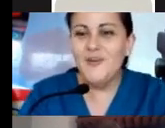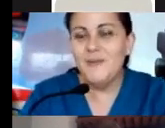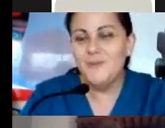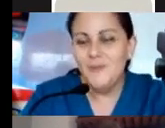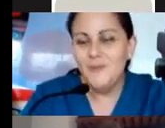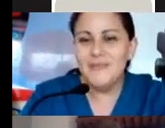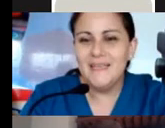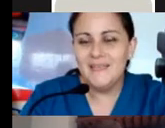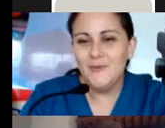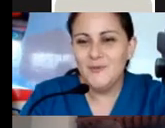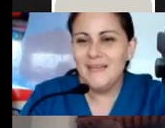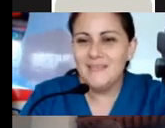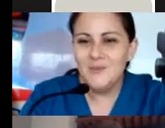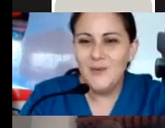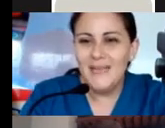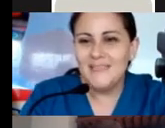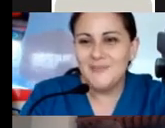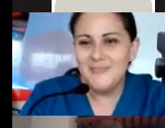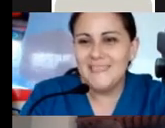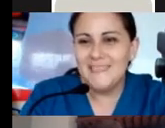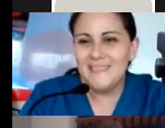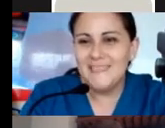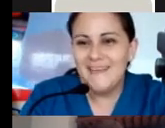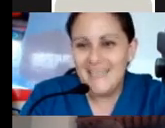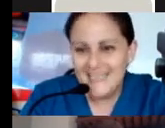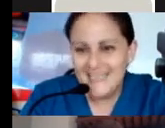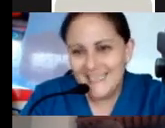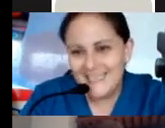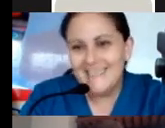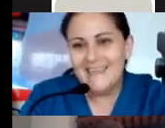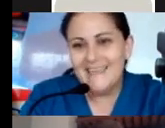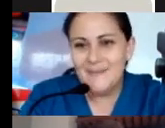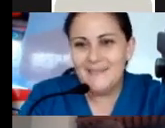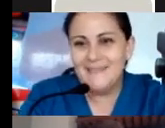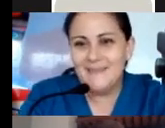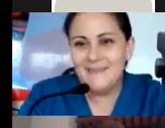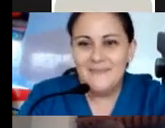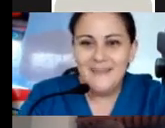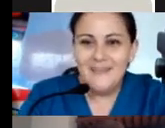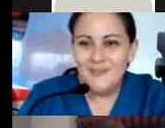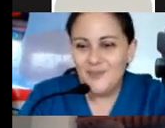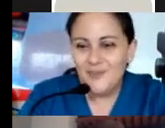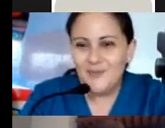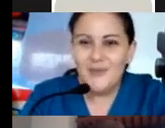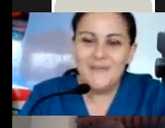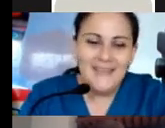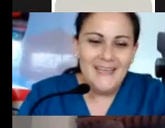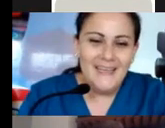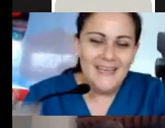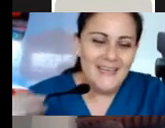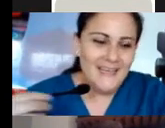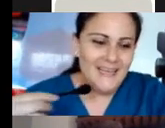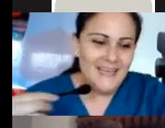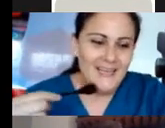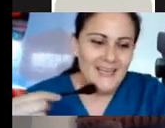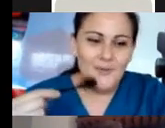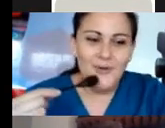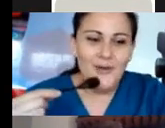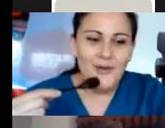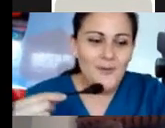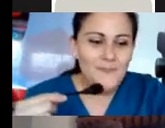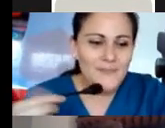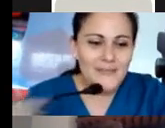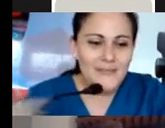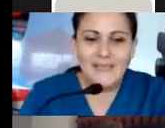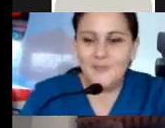ponerle nombre es muy importante cuando van a las escuelas, entonces ya saben que esa es la silla de Samantha, entonces no la tocan.